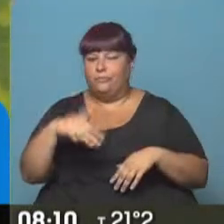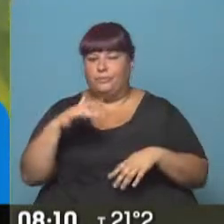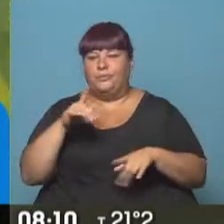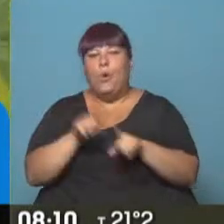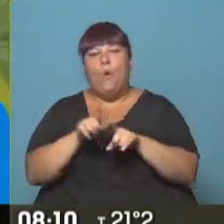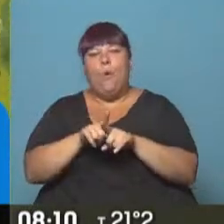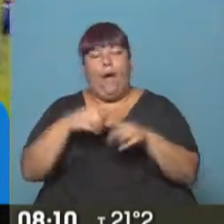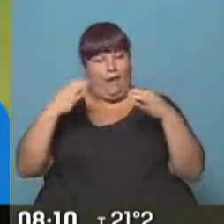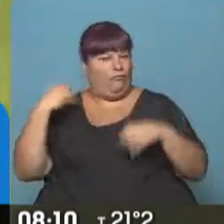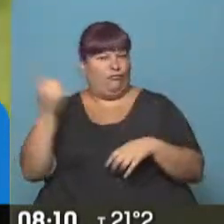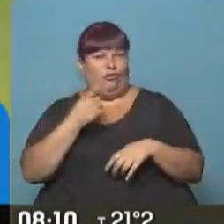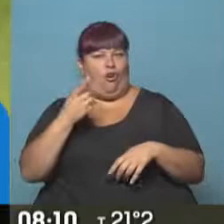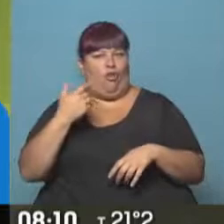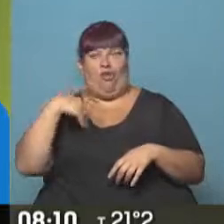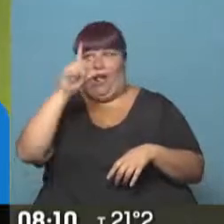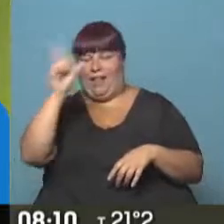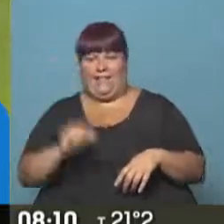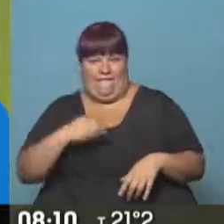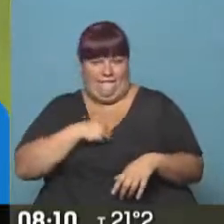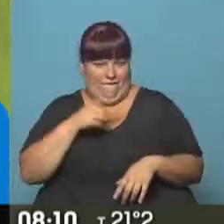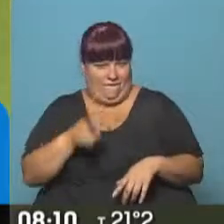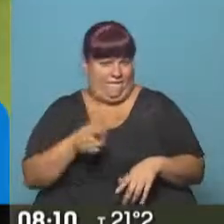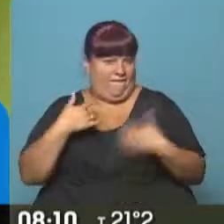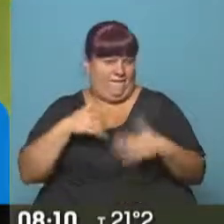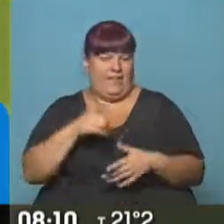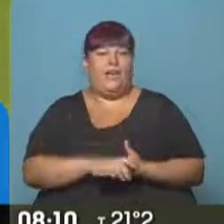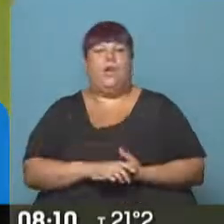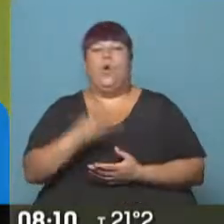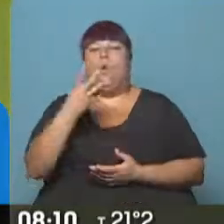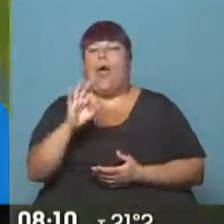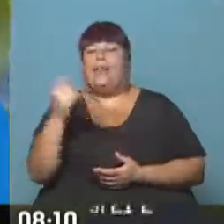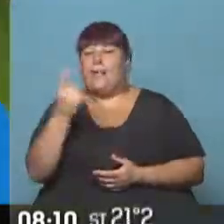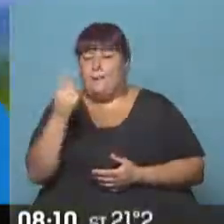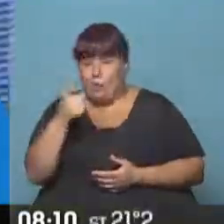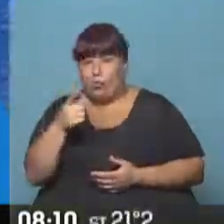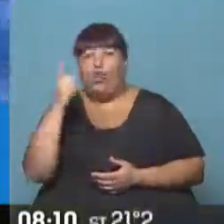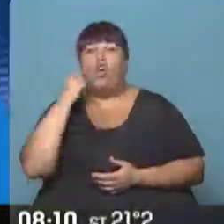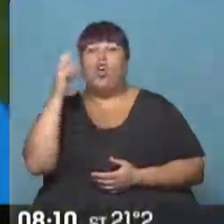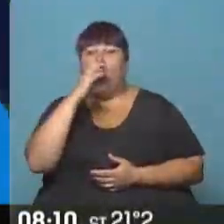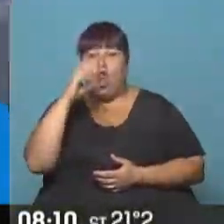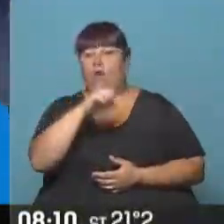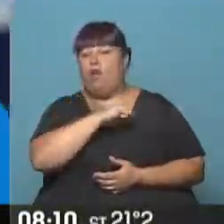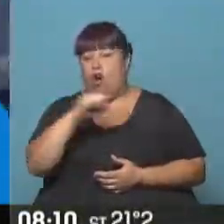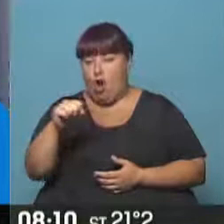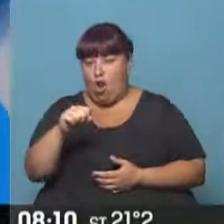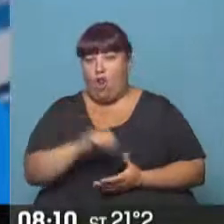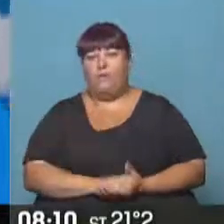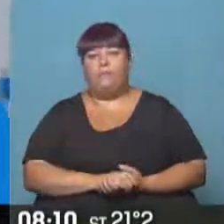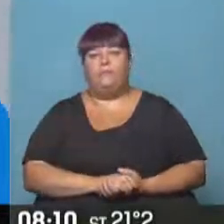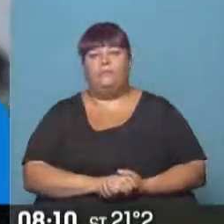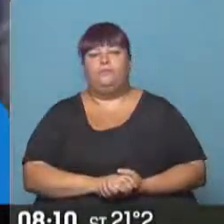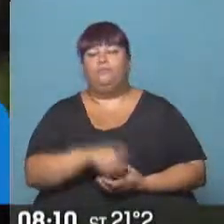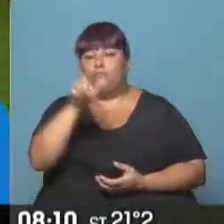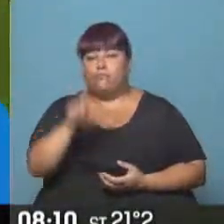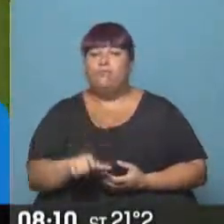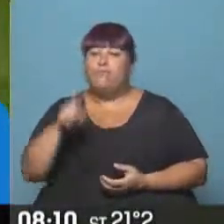una realidad de todo el país. Por su pasión, allí el minuto 40, el colombiano que le da el grito de gol, hombre